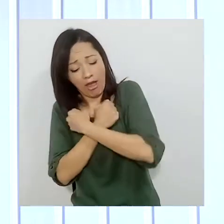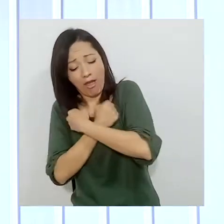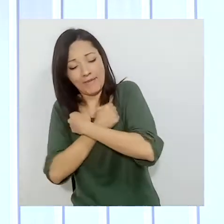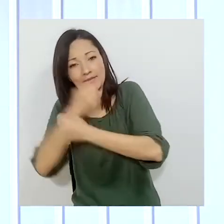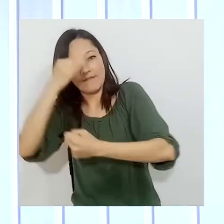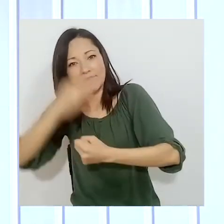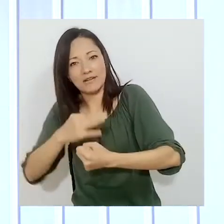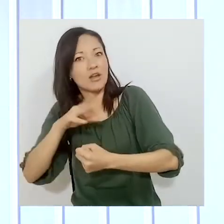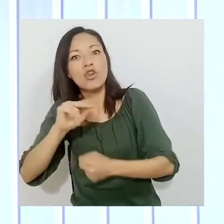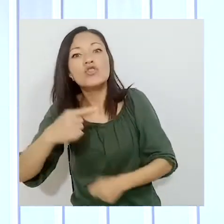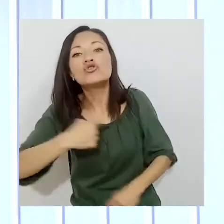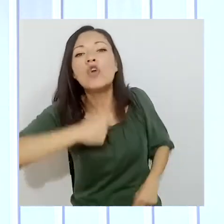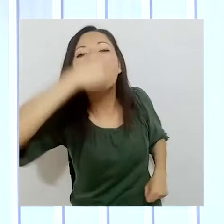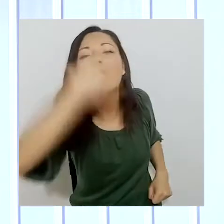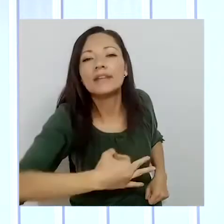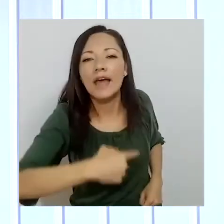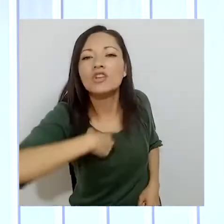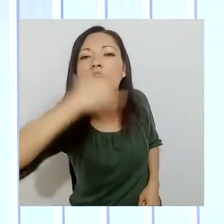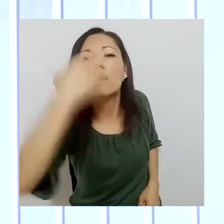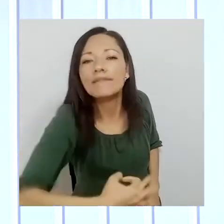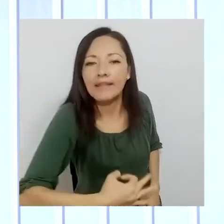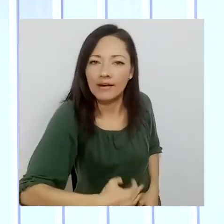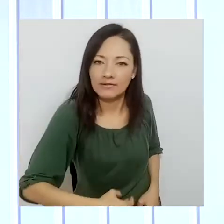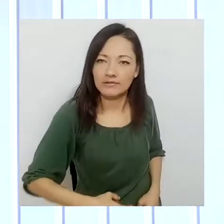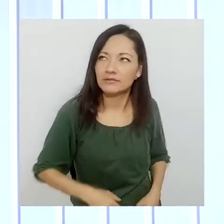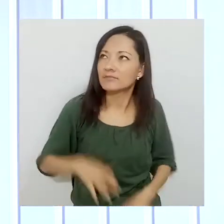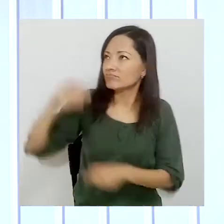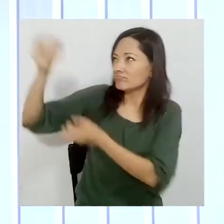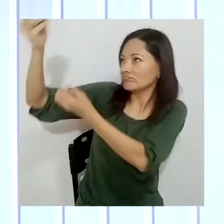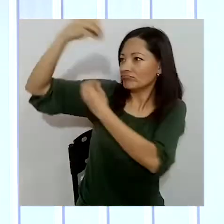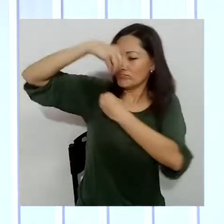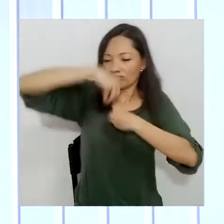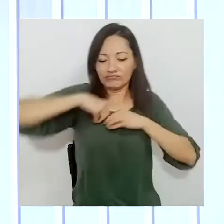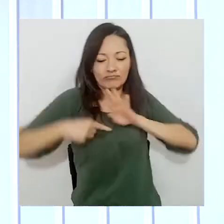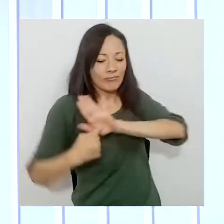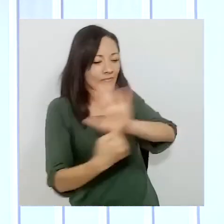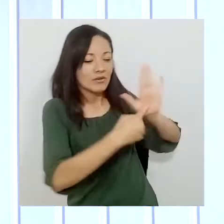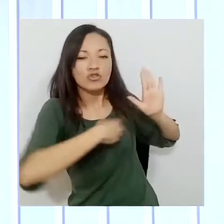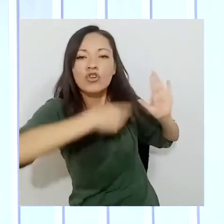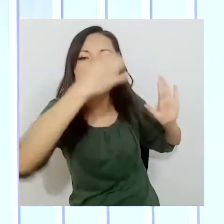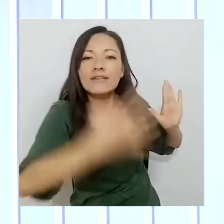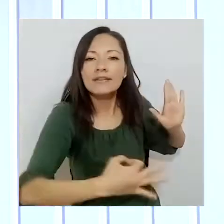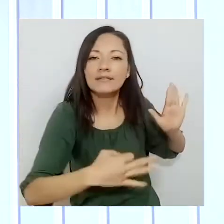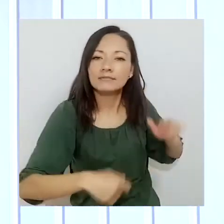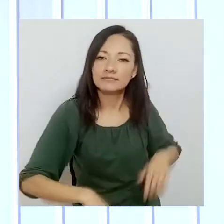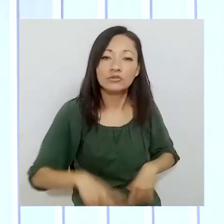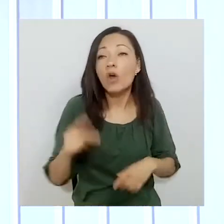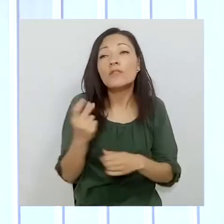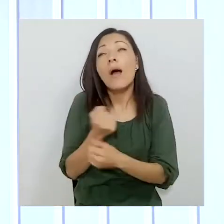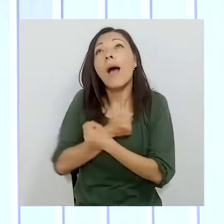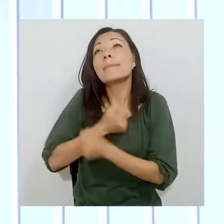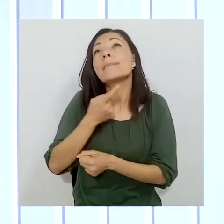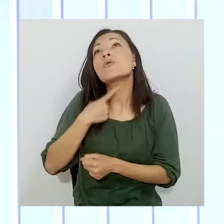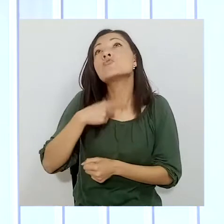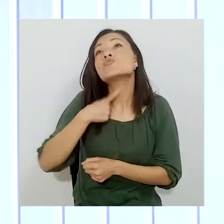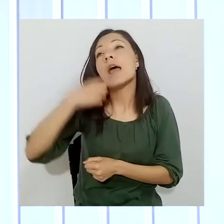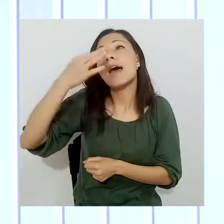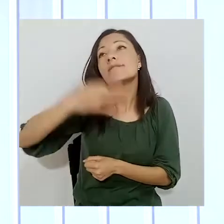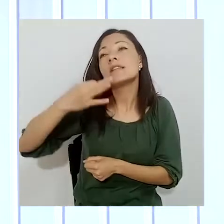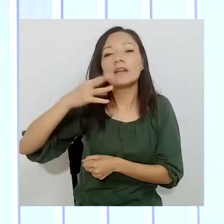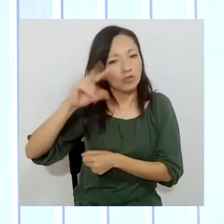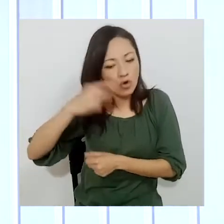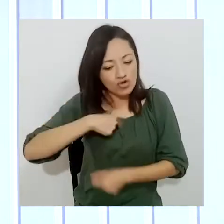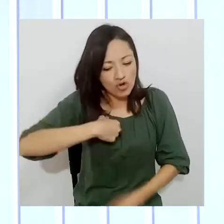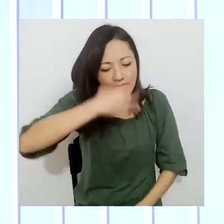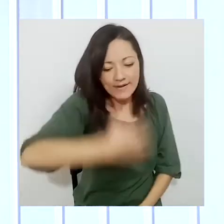verdad. ¿Sabe qué? Yo soy la verdad. No, yo no soy amante de la vida, yo soy la vida.